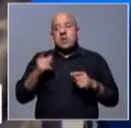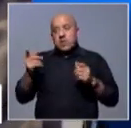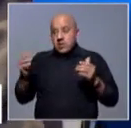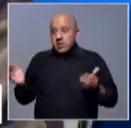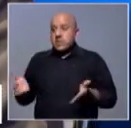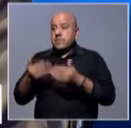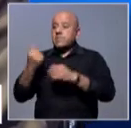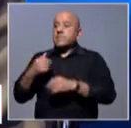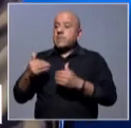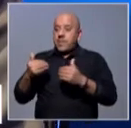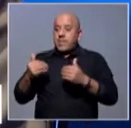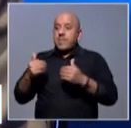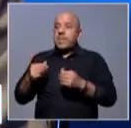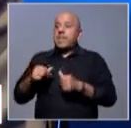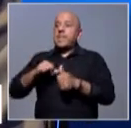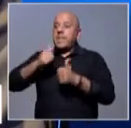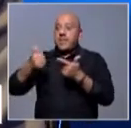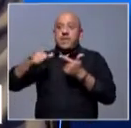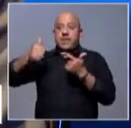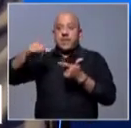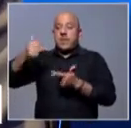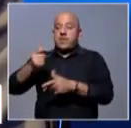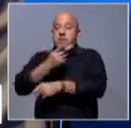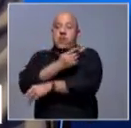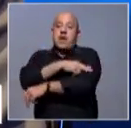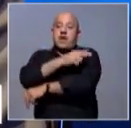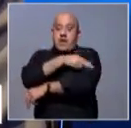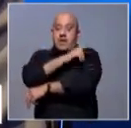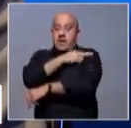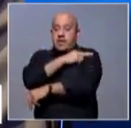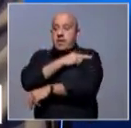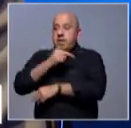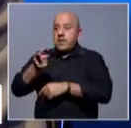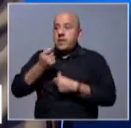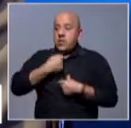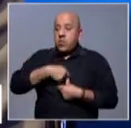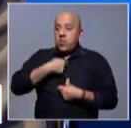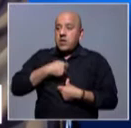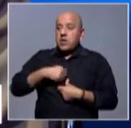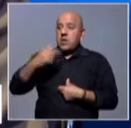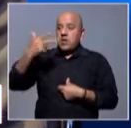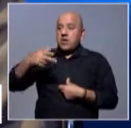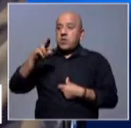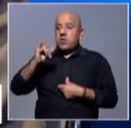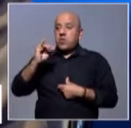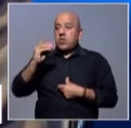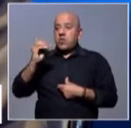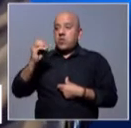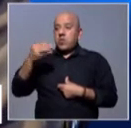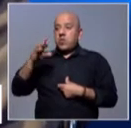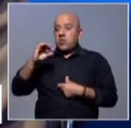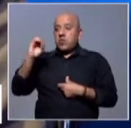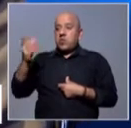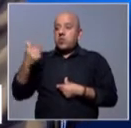general siendo mujica presidente de la república y fernández huidobro su